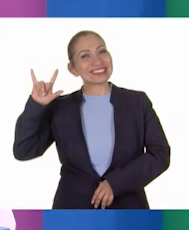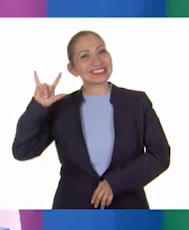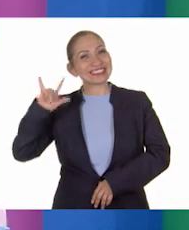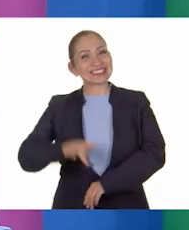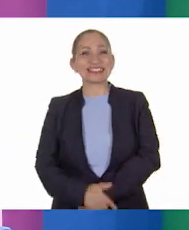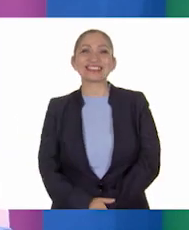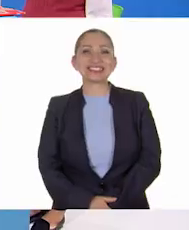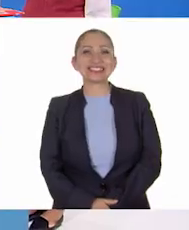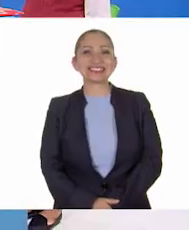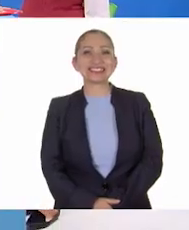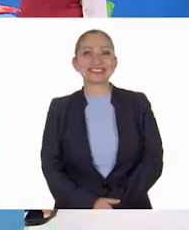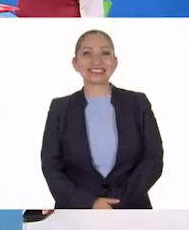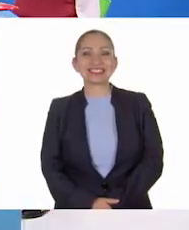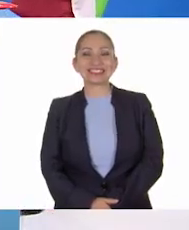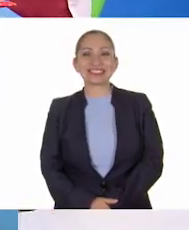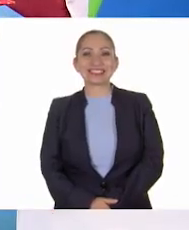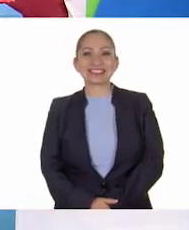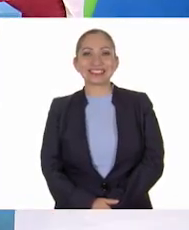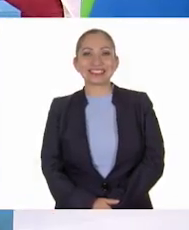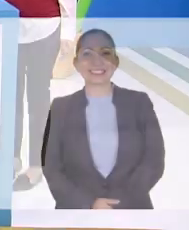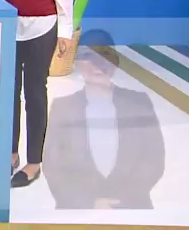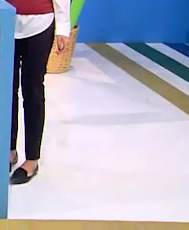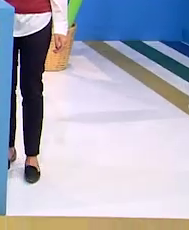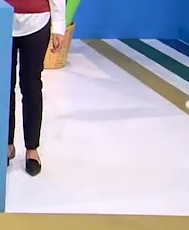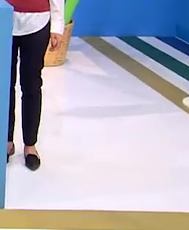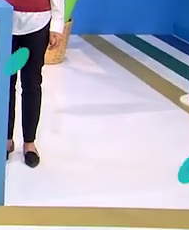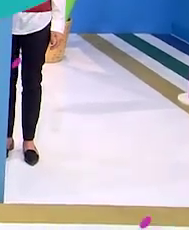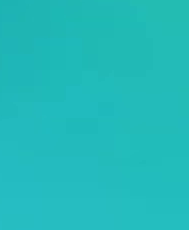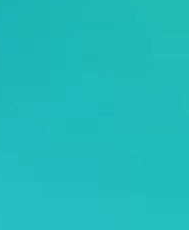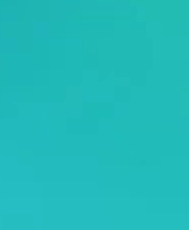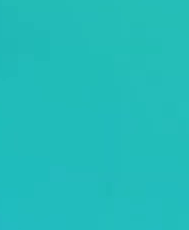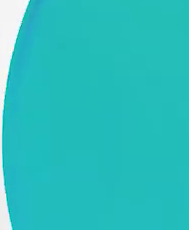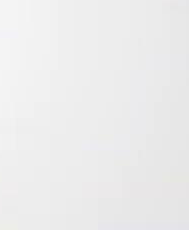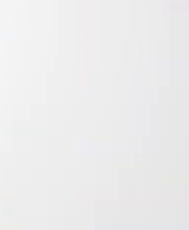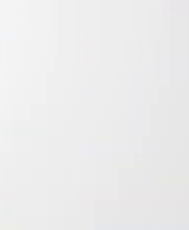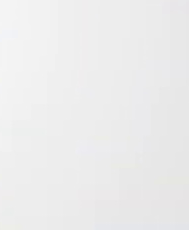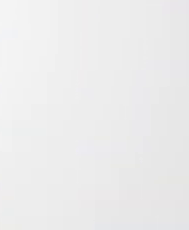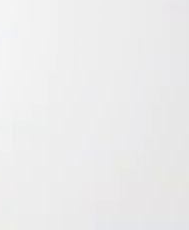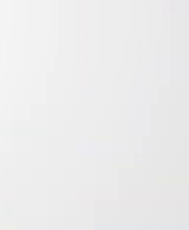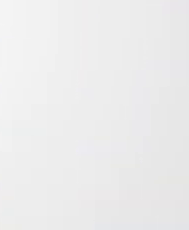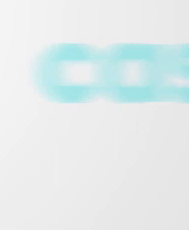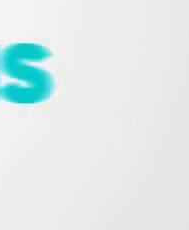vemos, hasta la próxima. Adiós, adiós. Adiós.